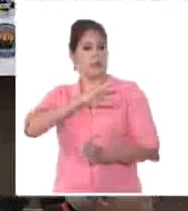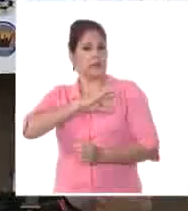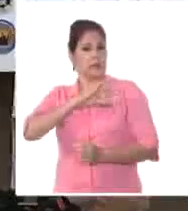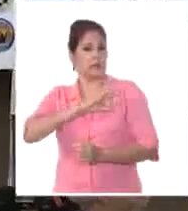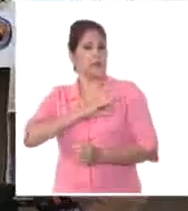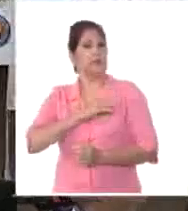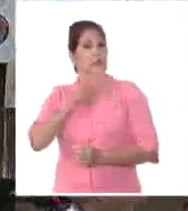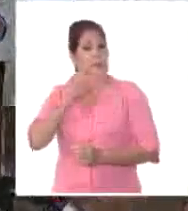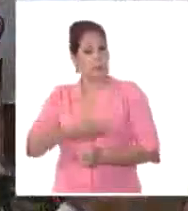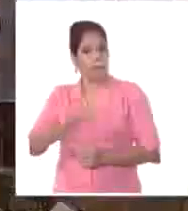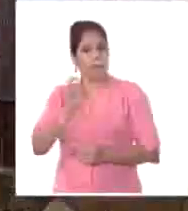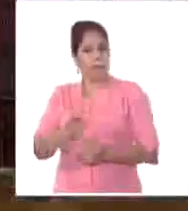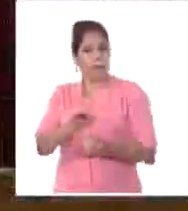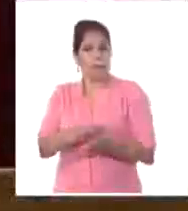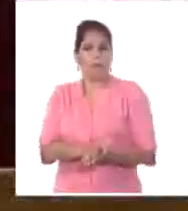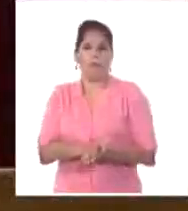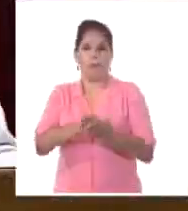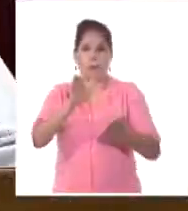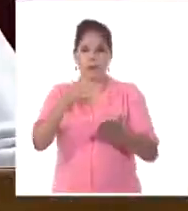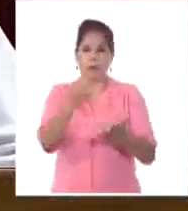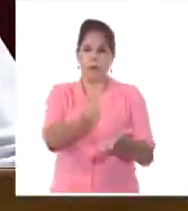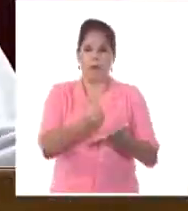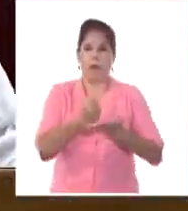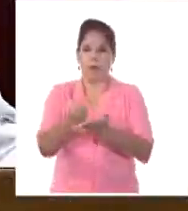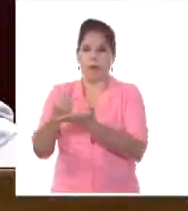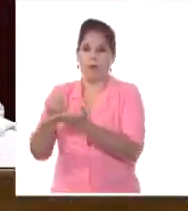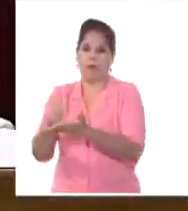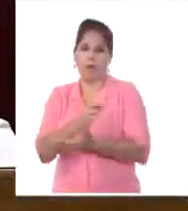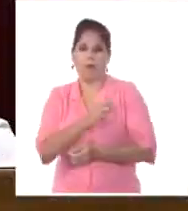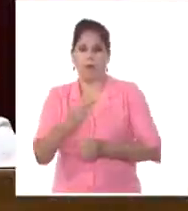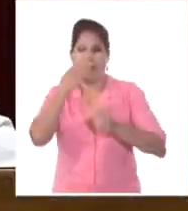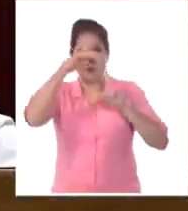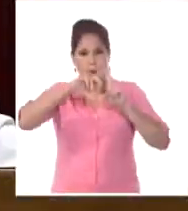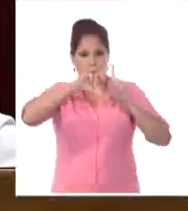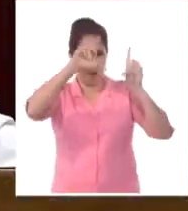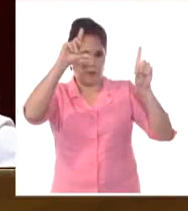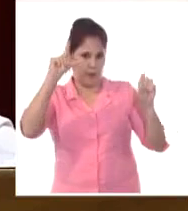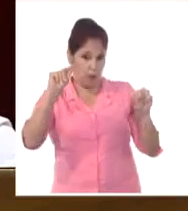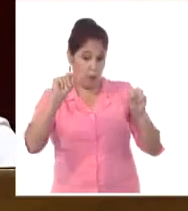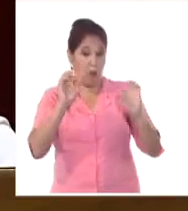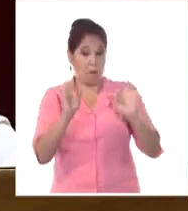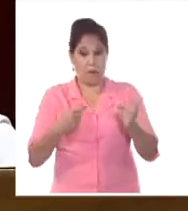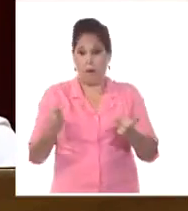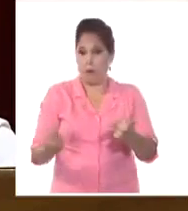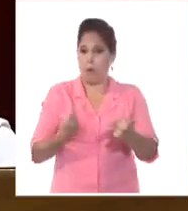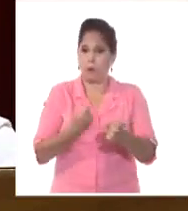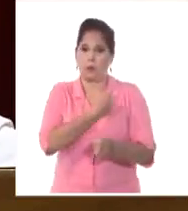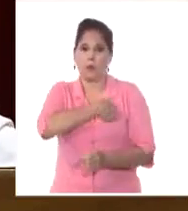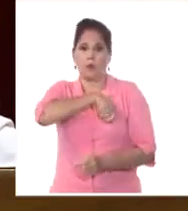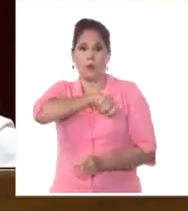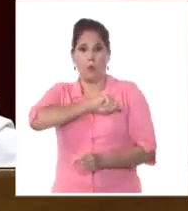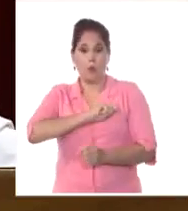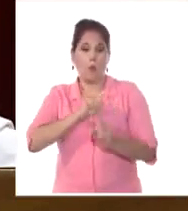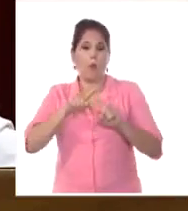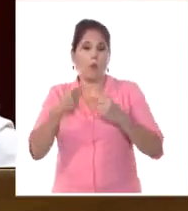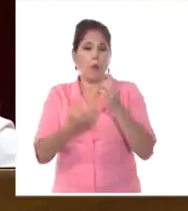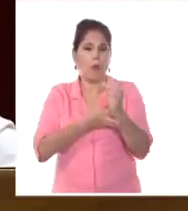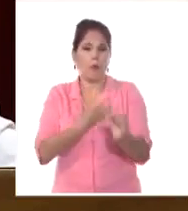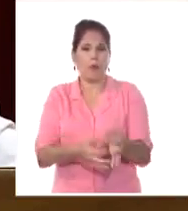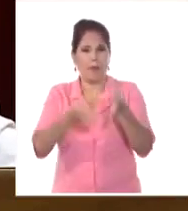un mismo compromiso: la solidaridad con la Revolución Cubana y las causas de lucha de los pueblos por su